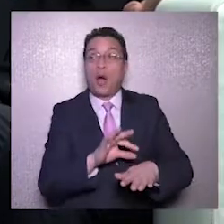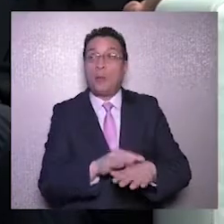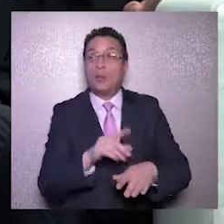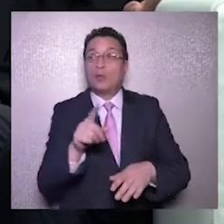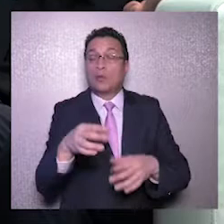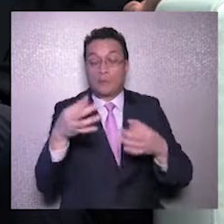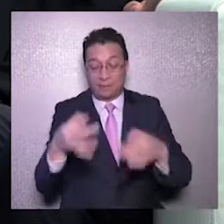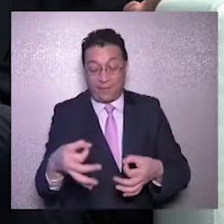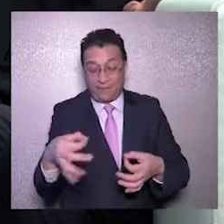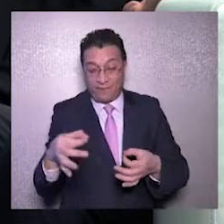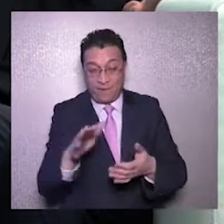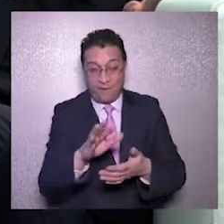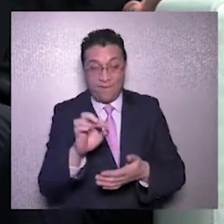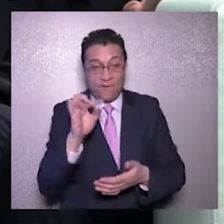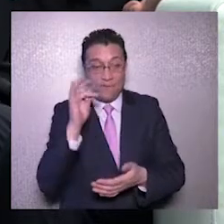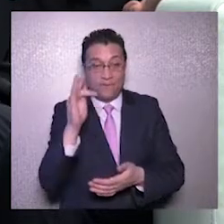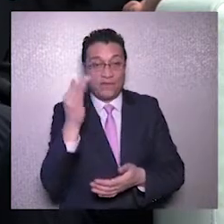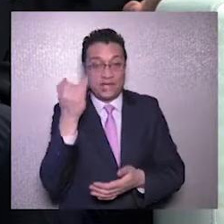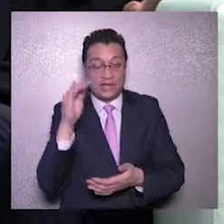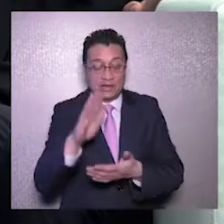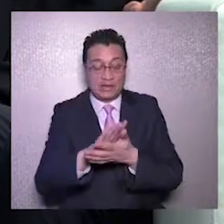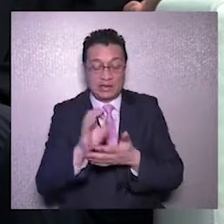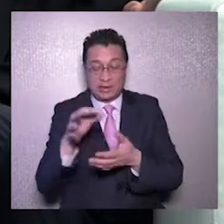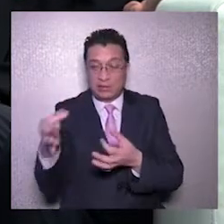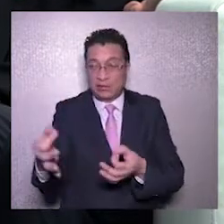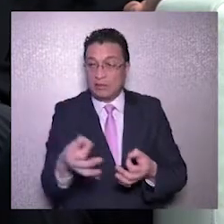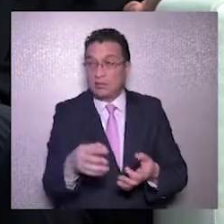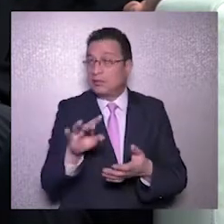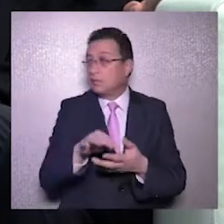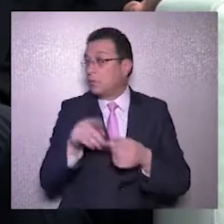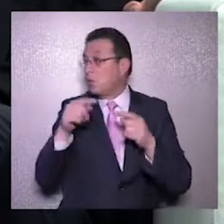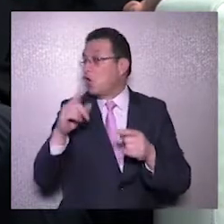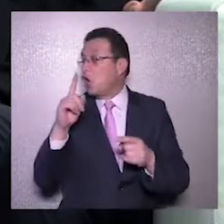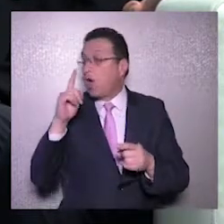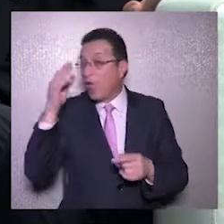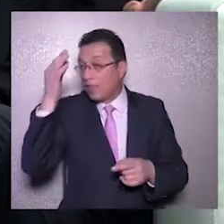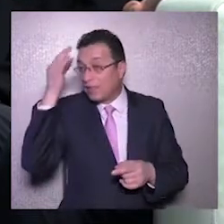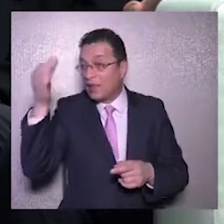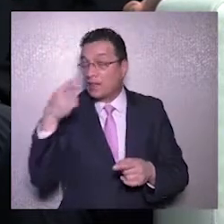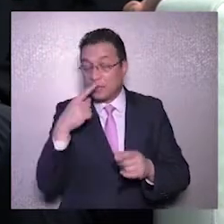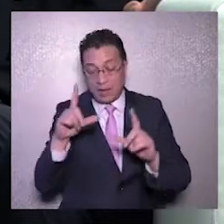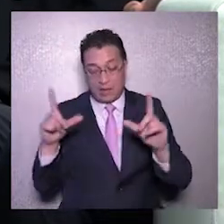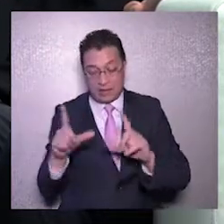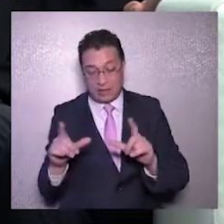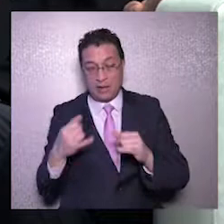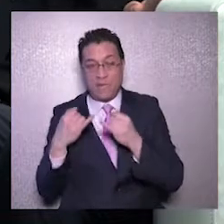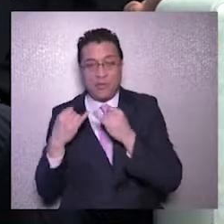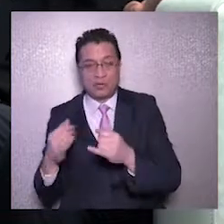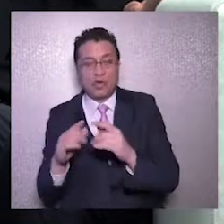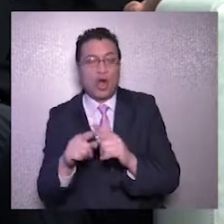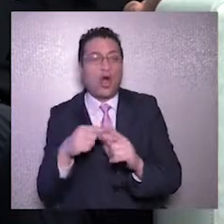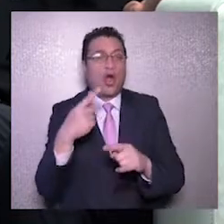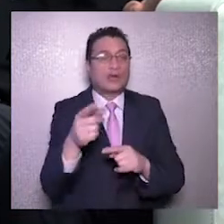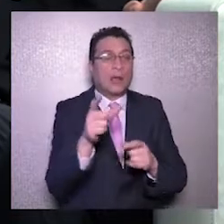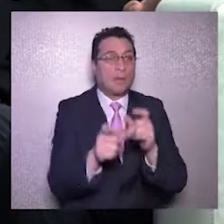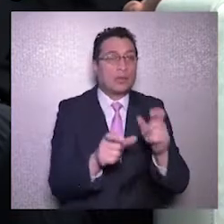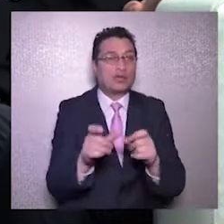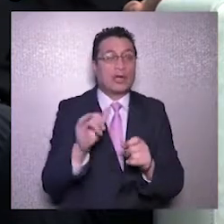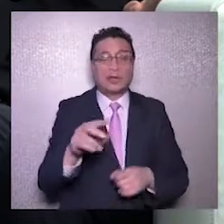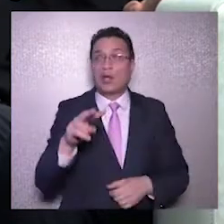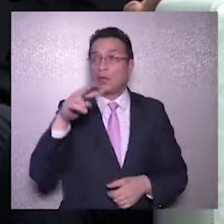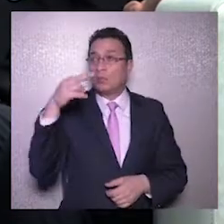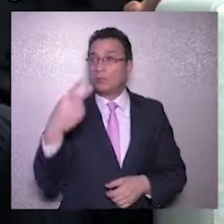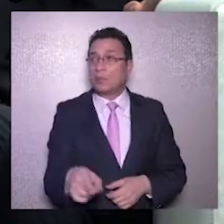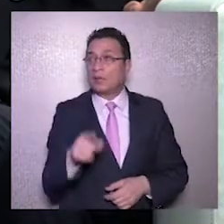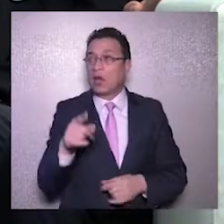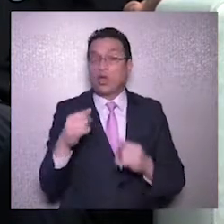con una ficha clínica, que no entienda de que tiene que ver y transmitir las imágenes y los datos a otras personas y que el propietario